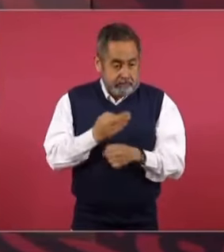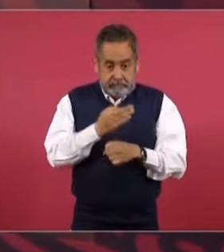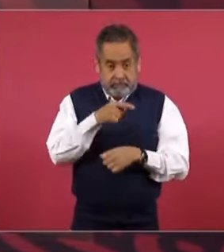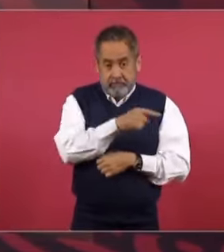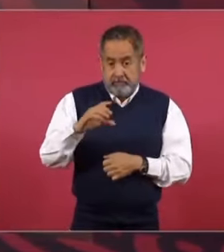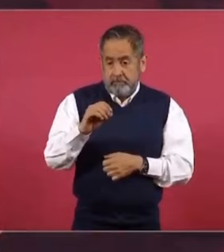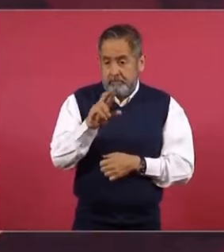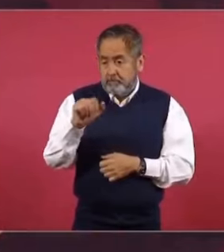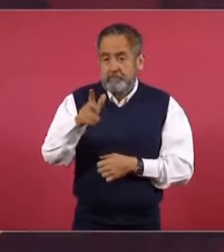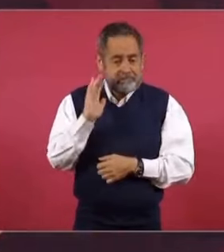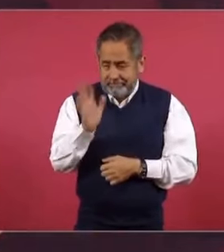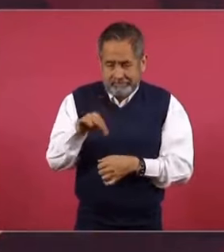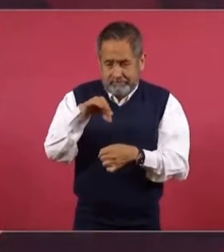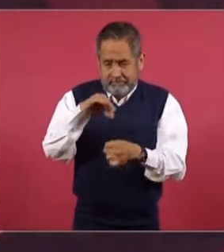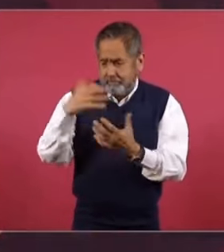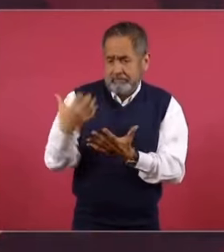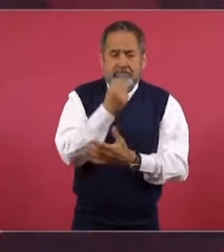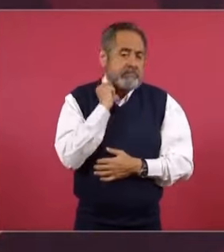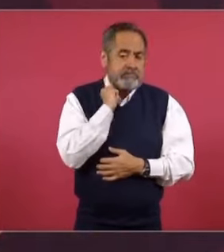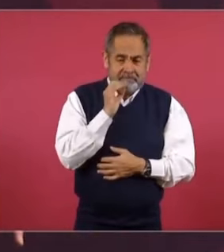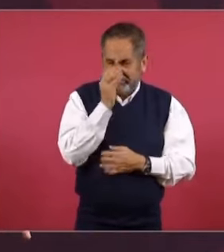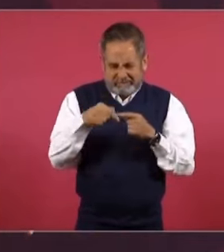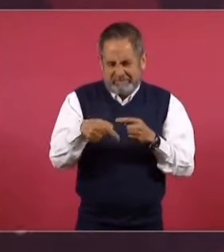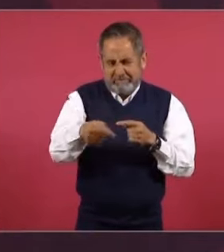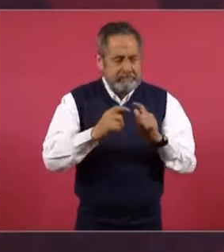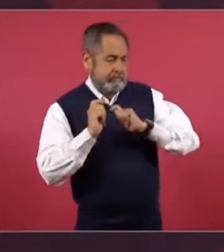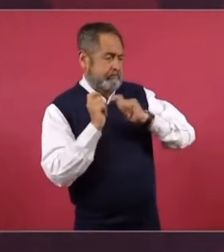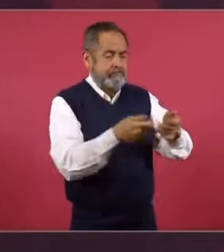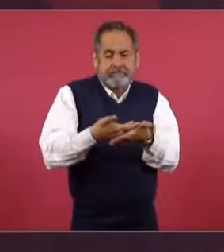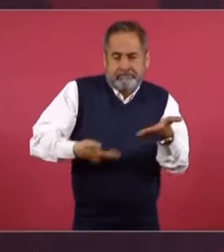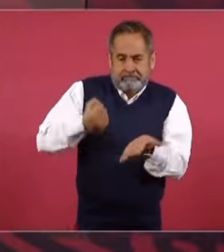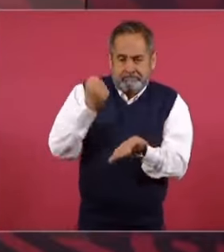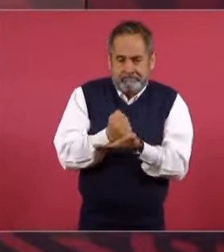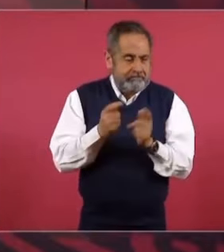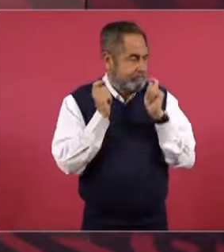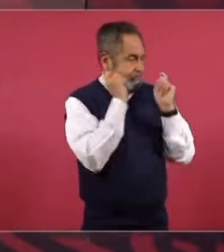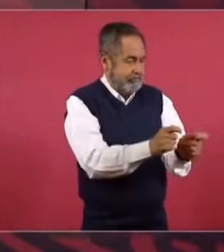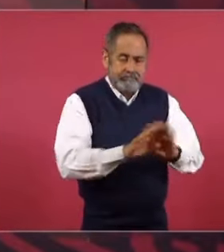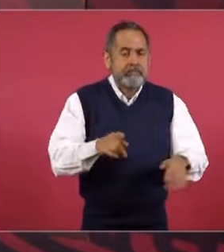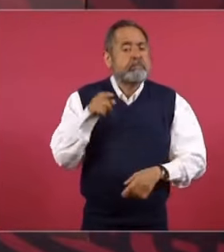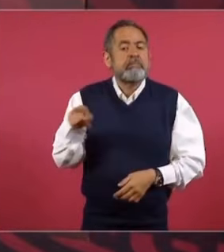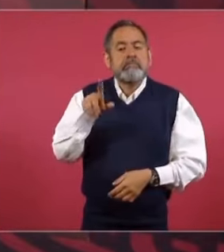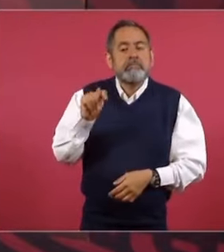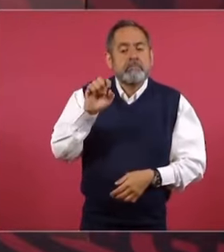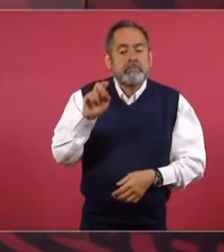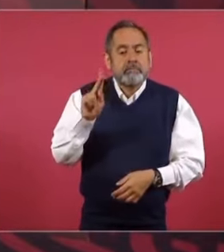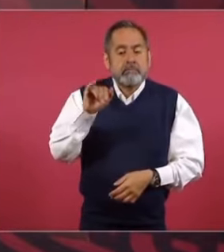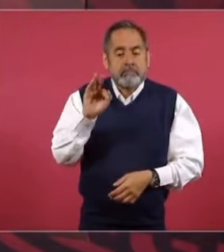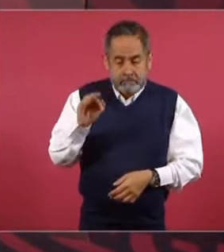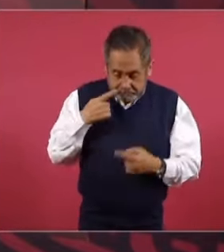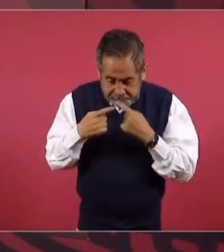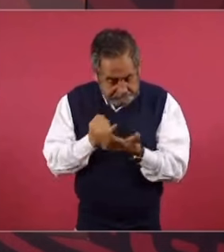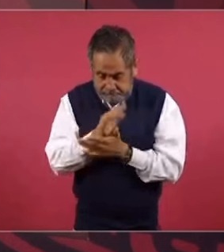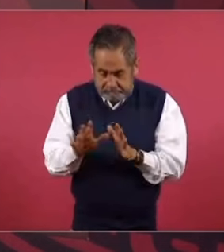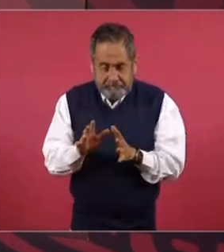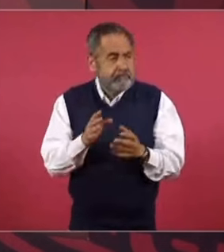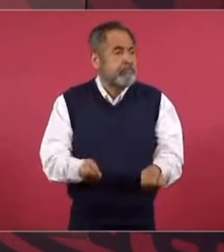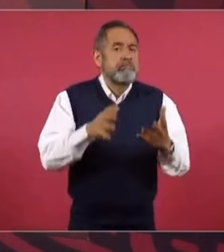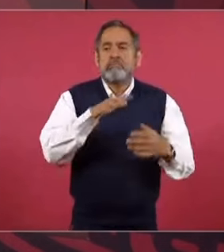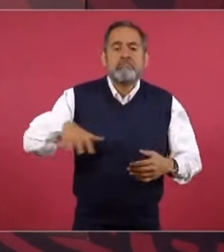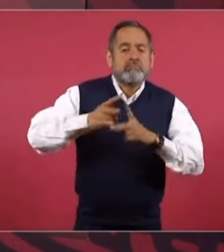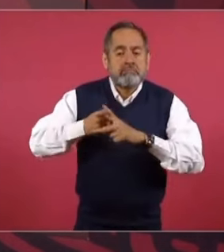electo, o está a punto de ser senador electo, una vez que el tribunal decida